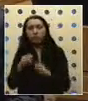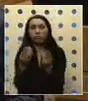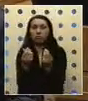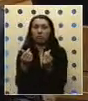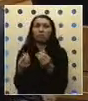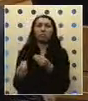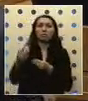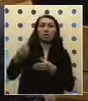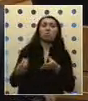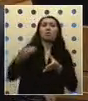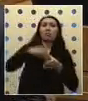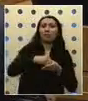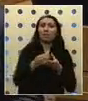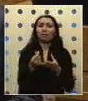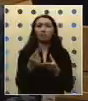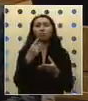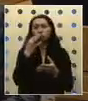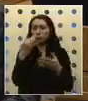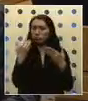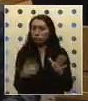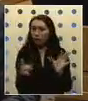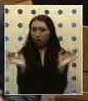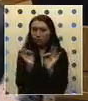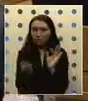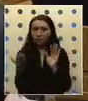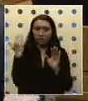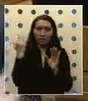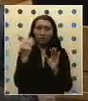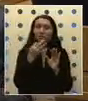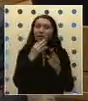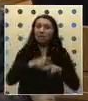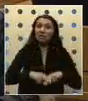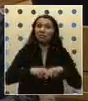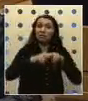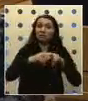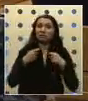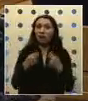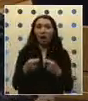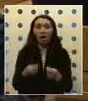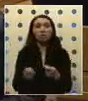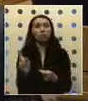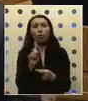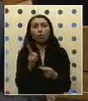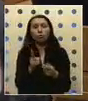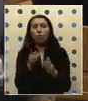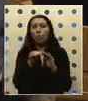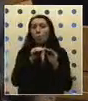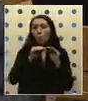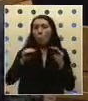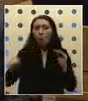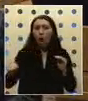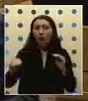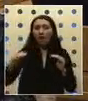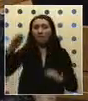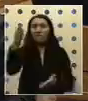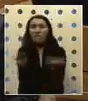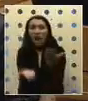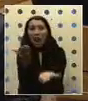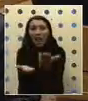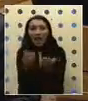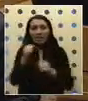con distintos antecedentes bien concretos, y que el crecimiento del gasto no está necesariamente en línea con la regla del balance